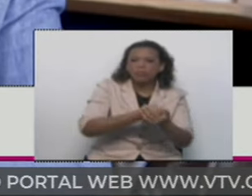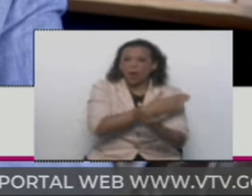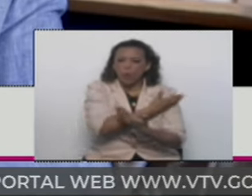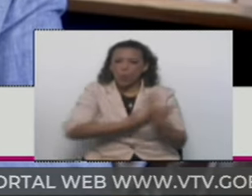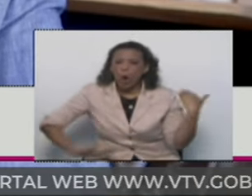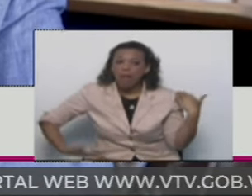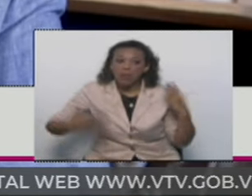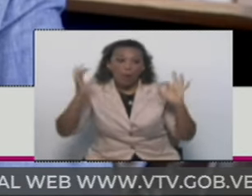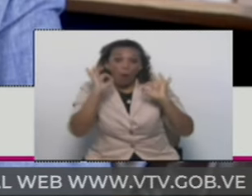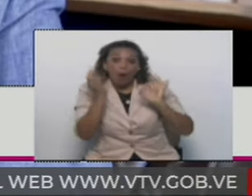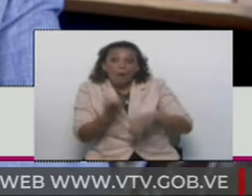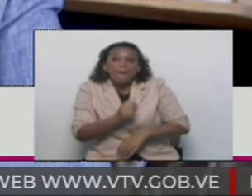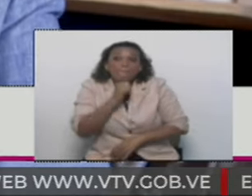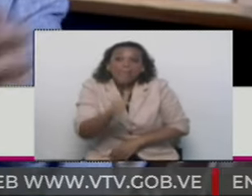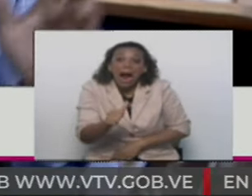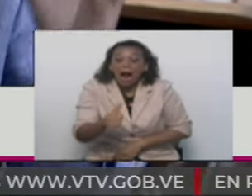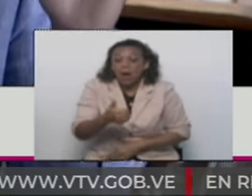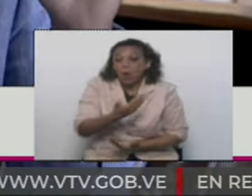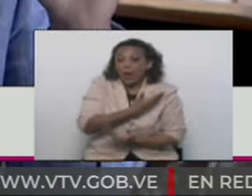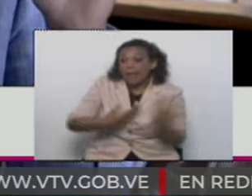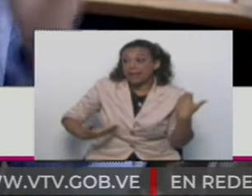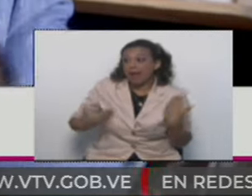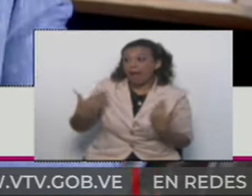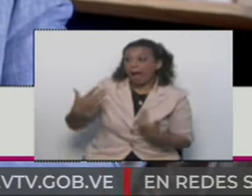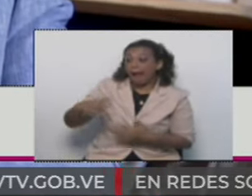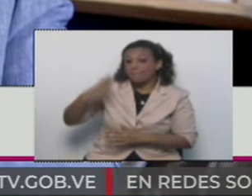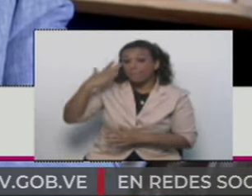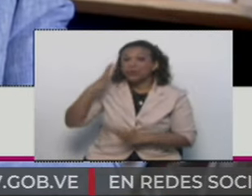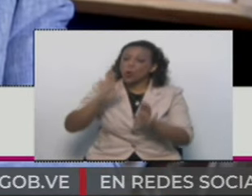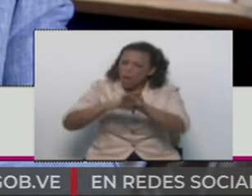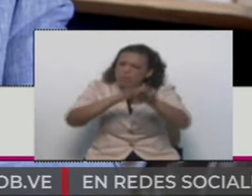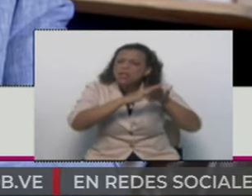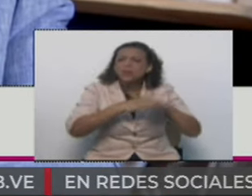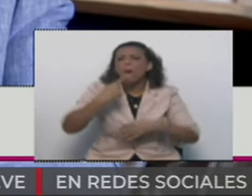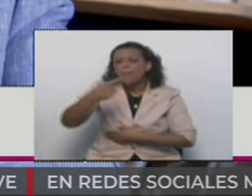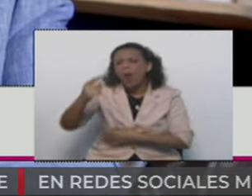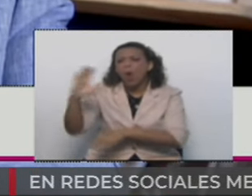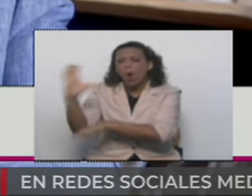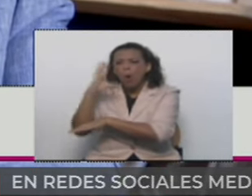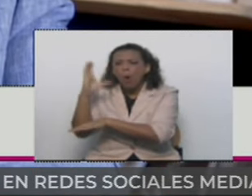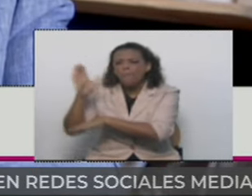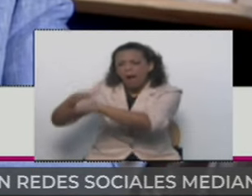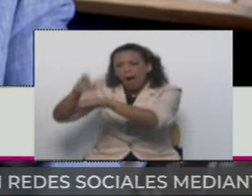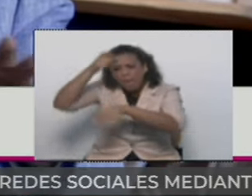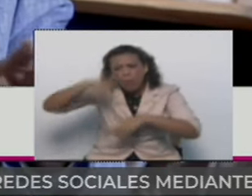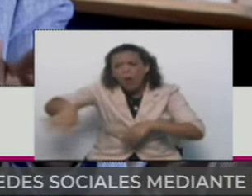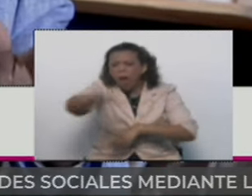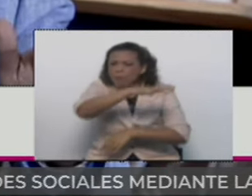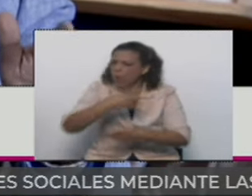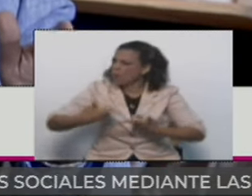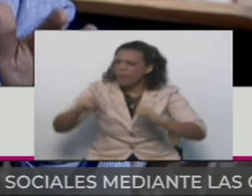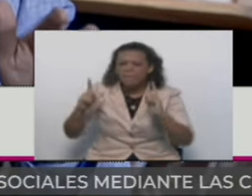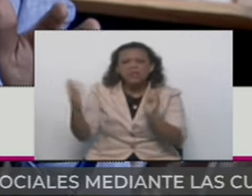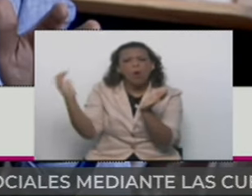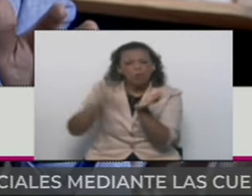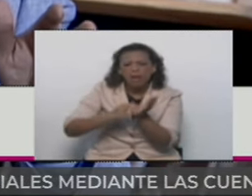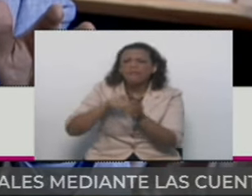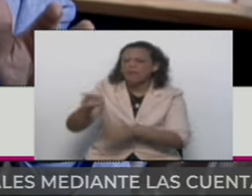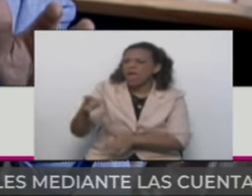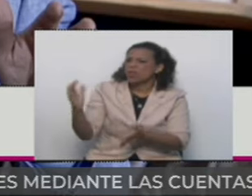de algo malo que le hagan al presidente Petro. Yo le pido al pueblo colombiano que no permita que esto